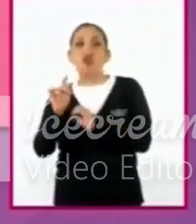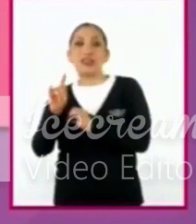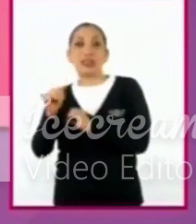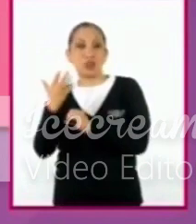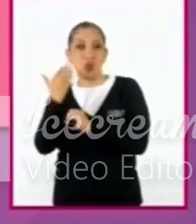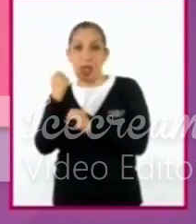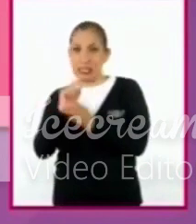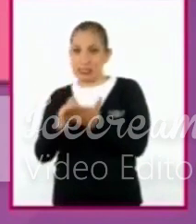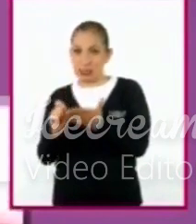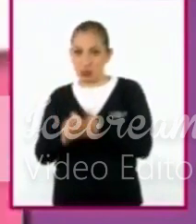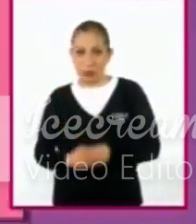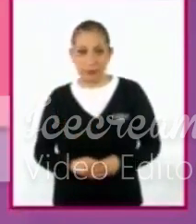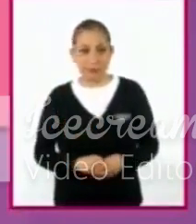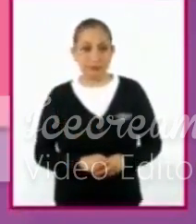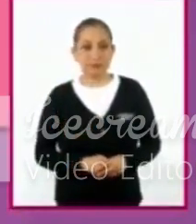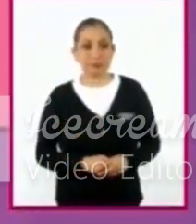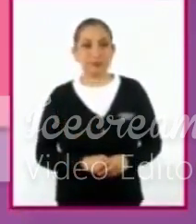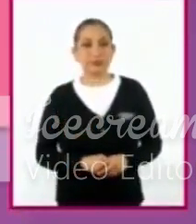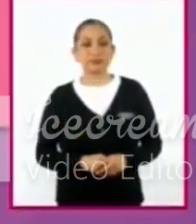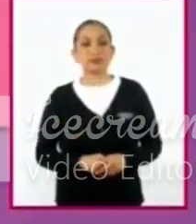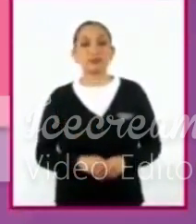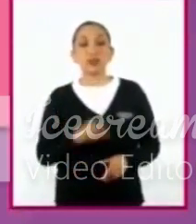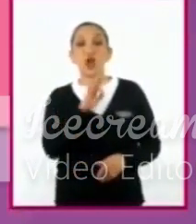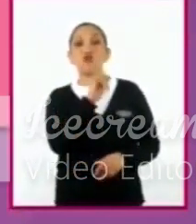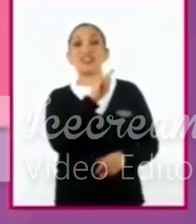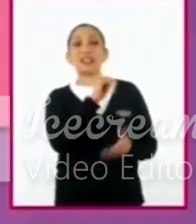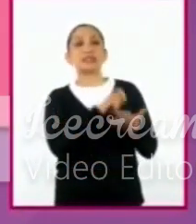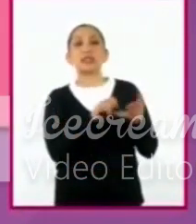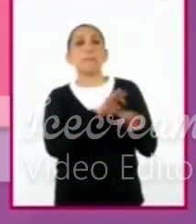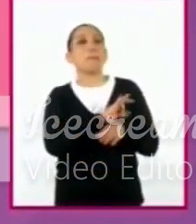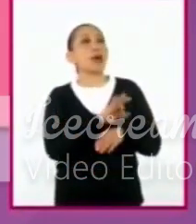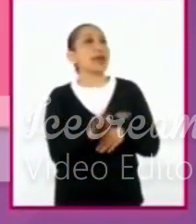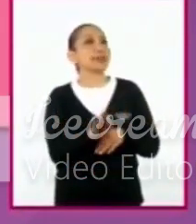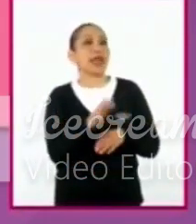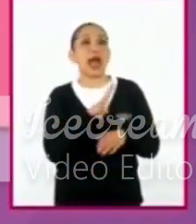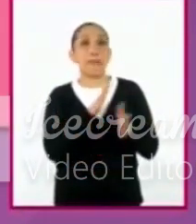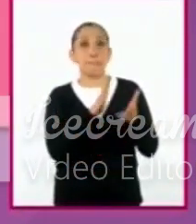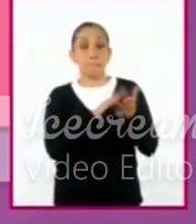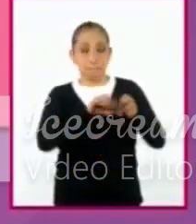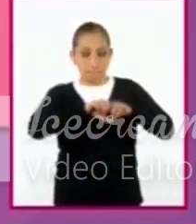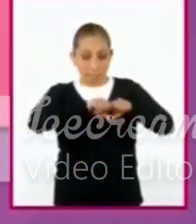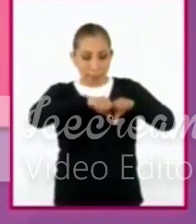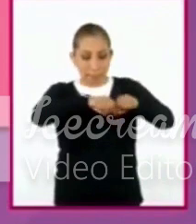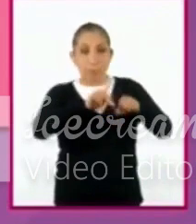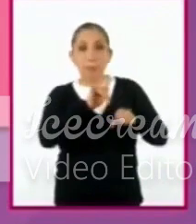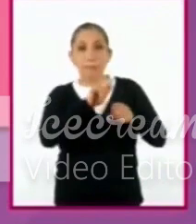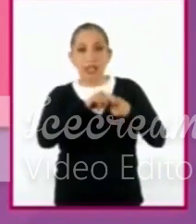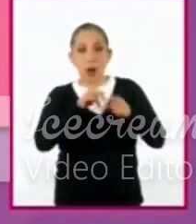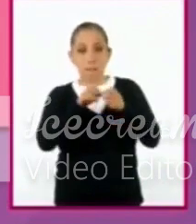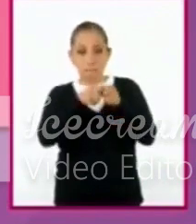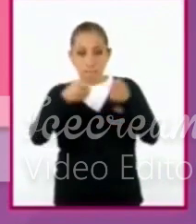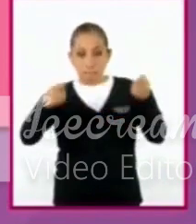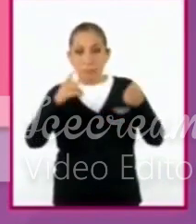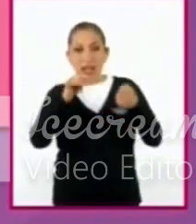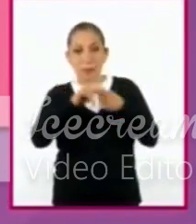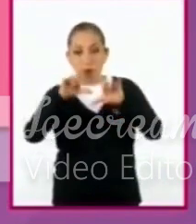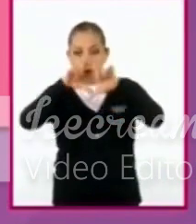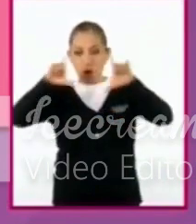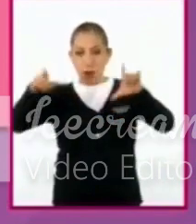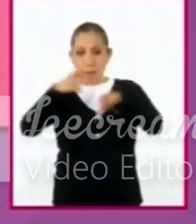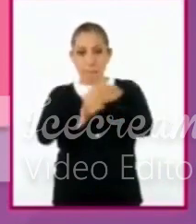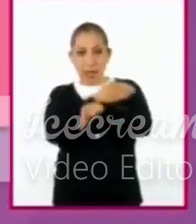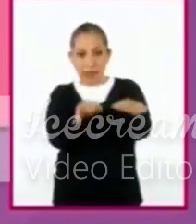no escritas. Las fuentes escritas pueden estar en papiro, pergamino, tablilla,